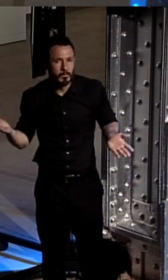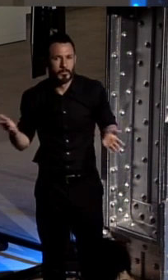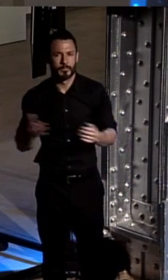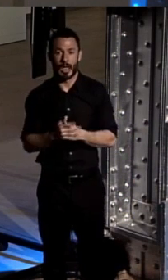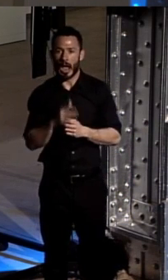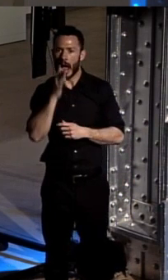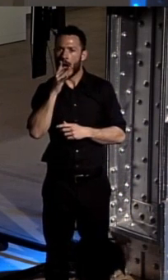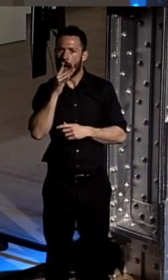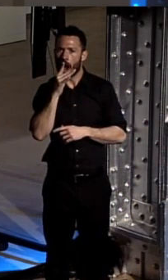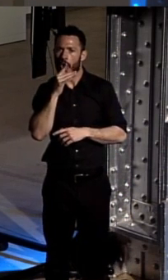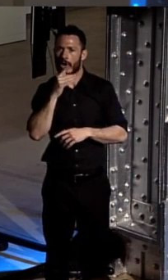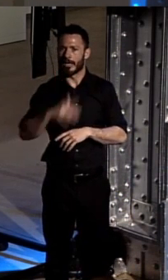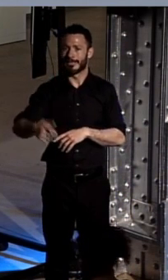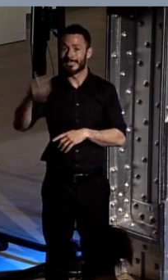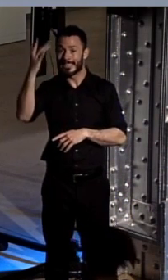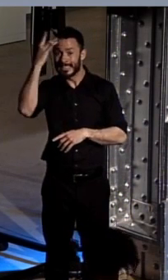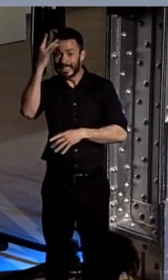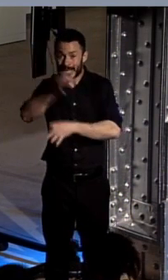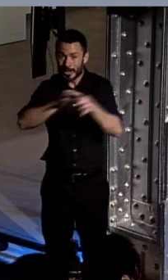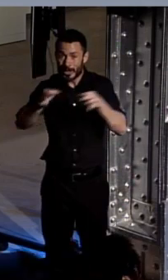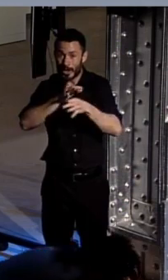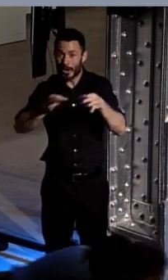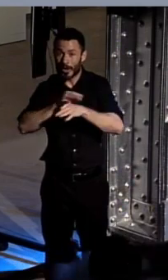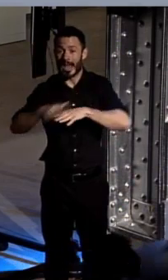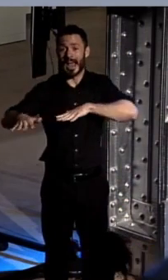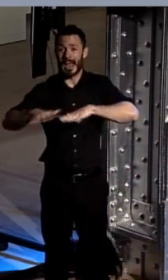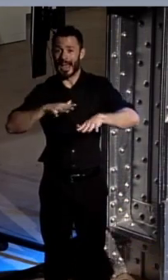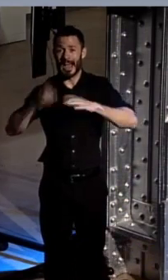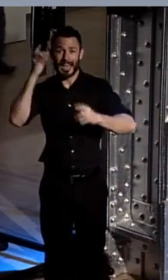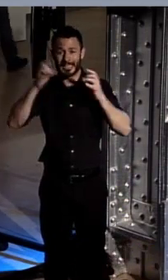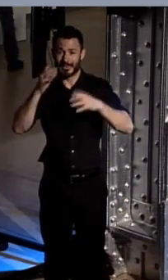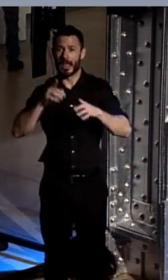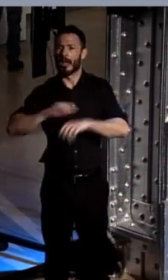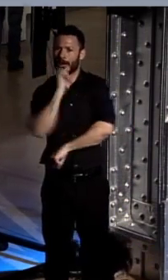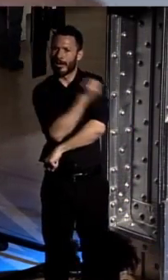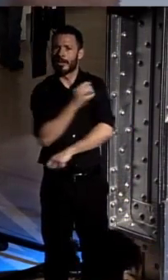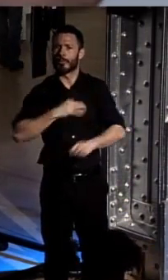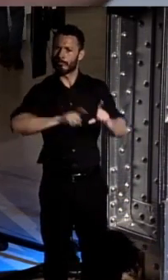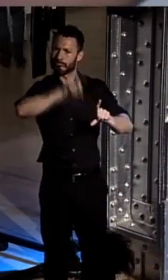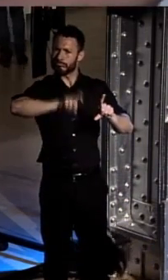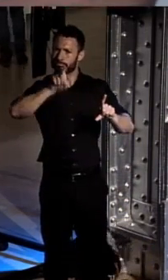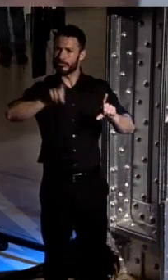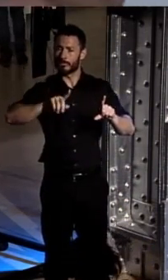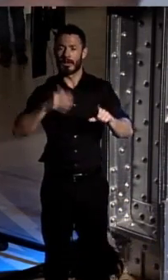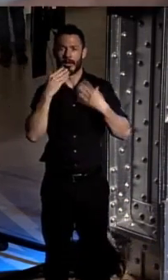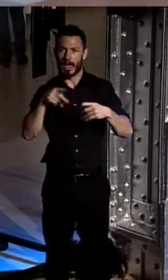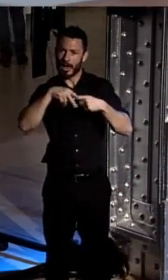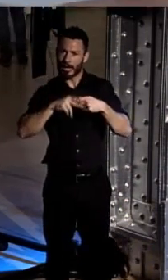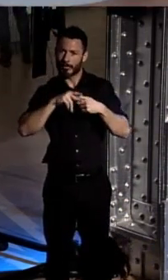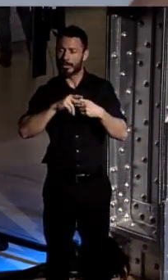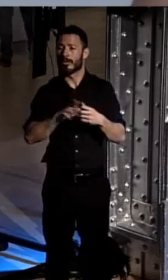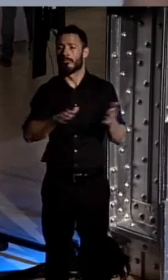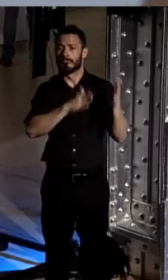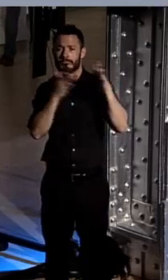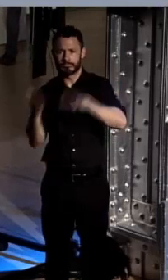es registrar la actividad cerebral durante el sueño, reconstruirla con herramientas como le acabo de mostrar y proyectar eso en una suerte de planetario